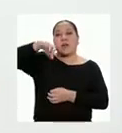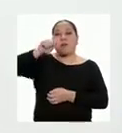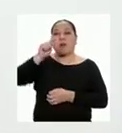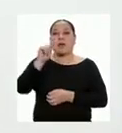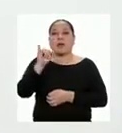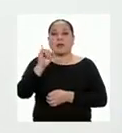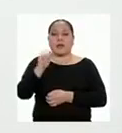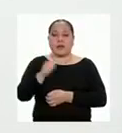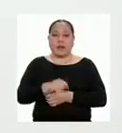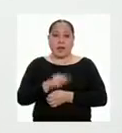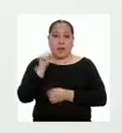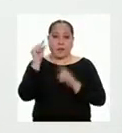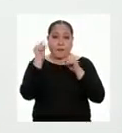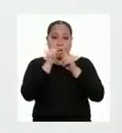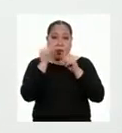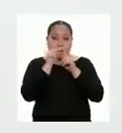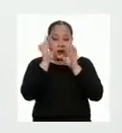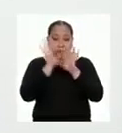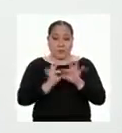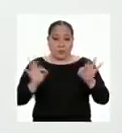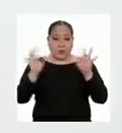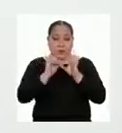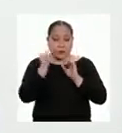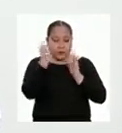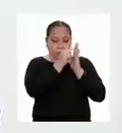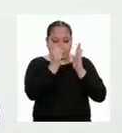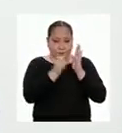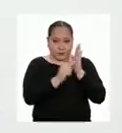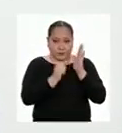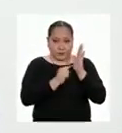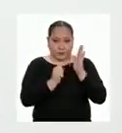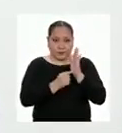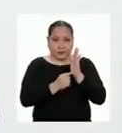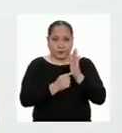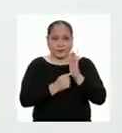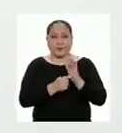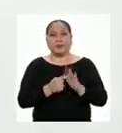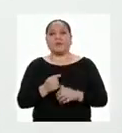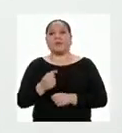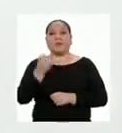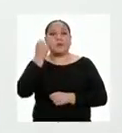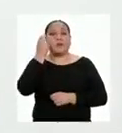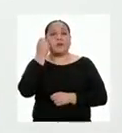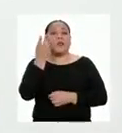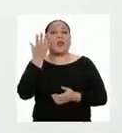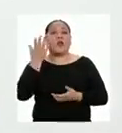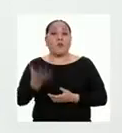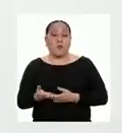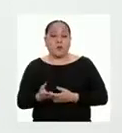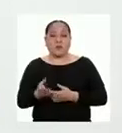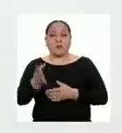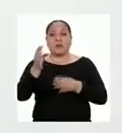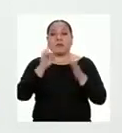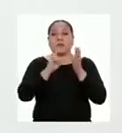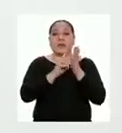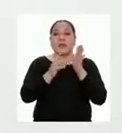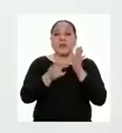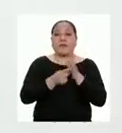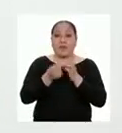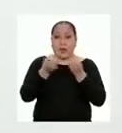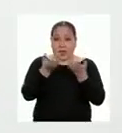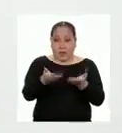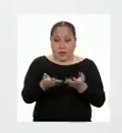Hay palabras clave en ese párrafo y dicen entendida como y ha sido definida.